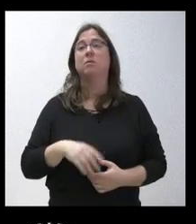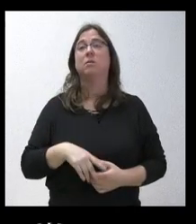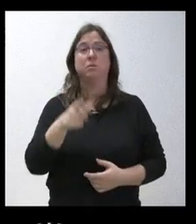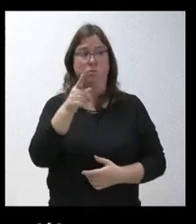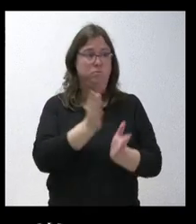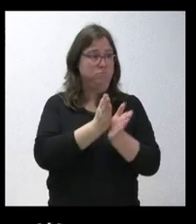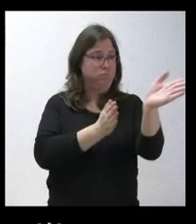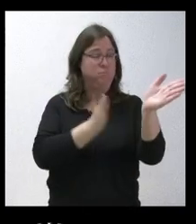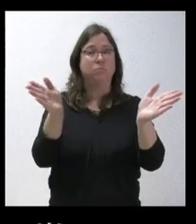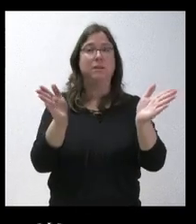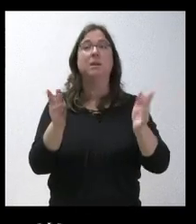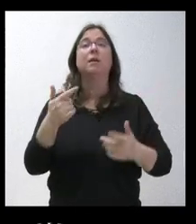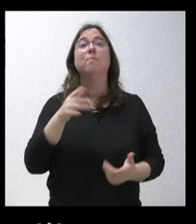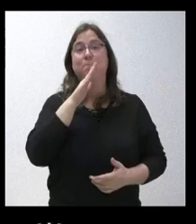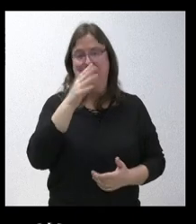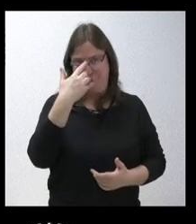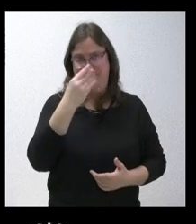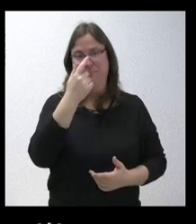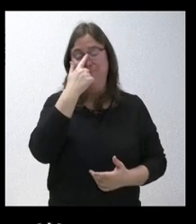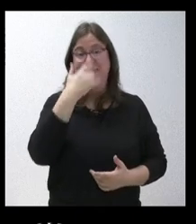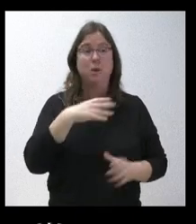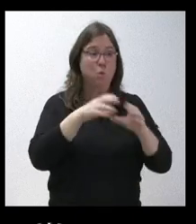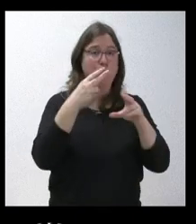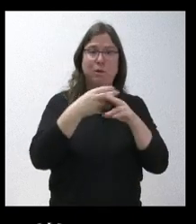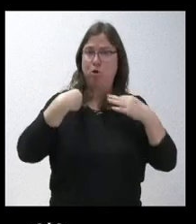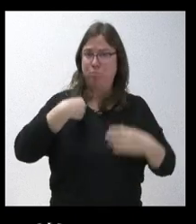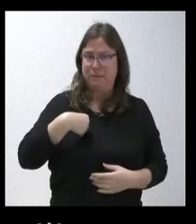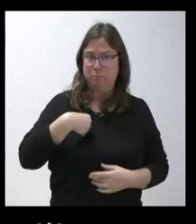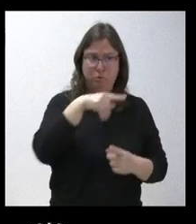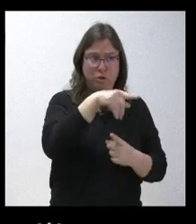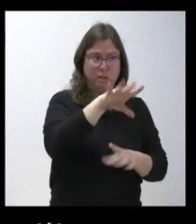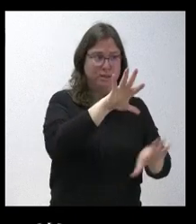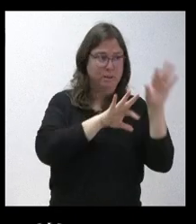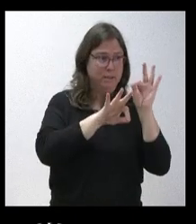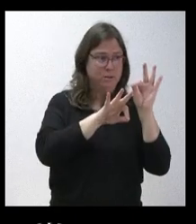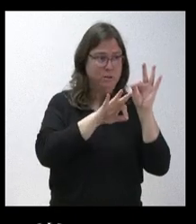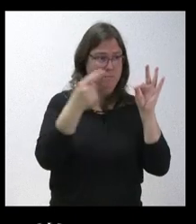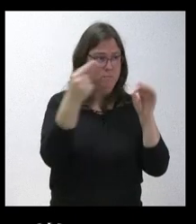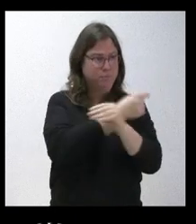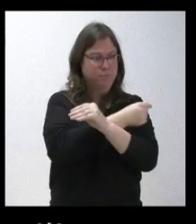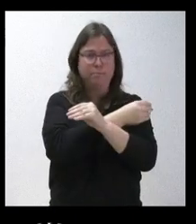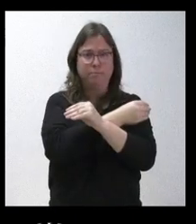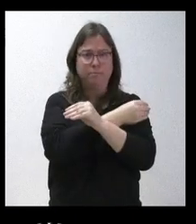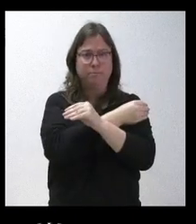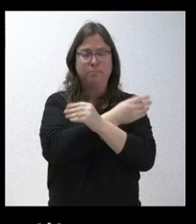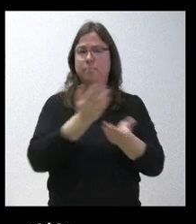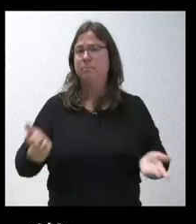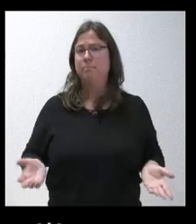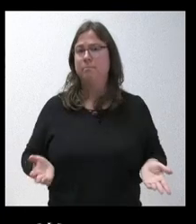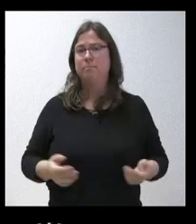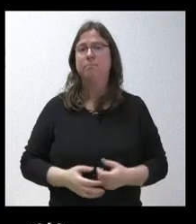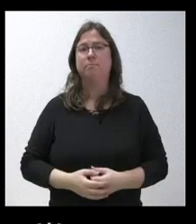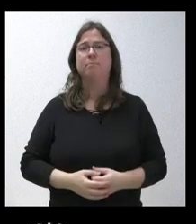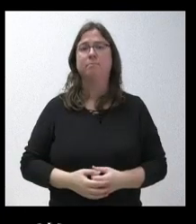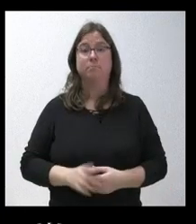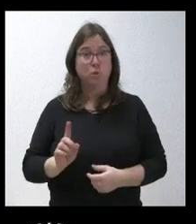Ustedes es que están Claro pero pero siendo del mismo partido están tomando decisiones que son diferentes y contrarias